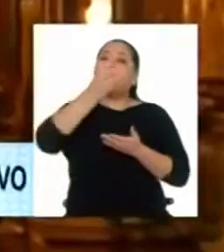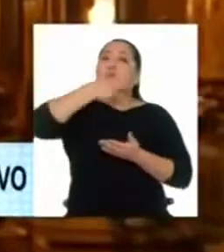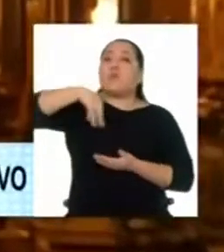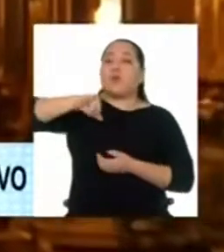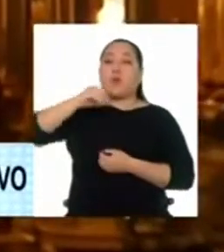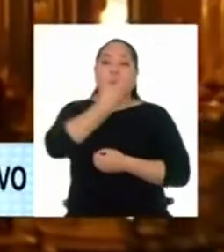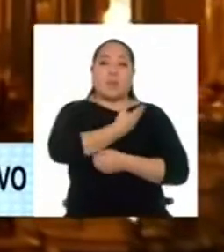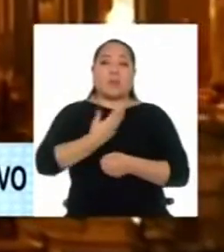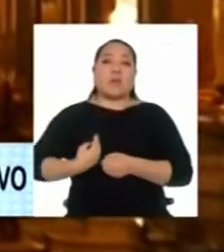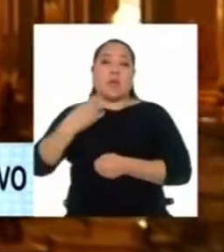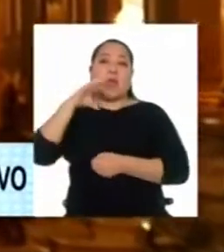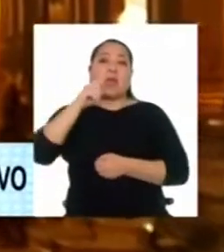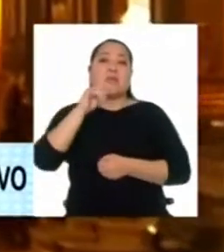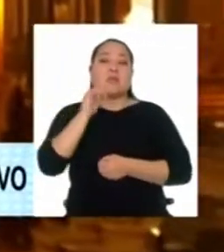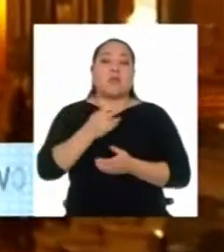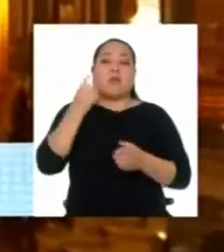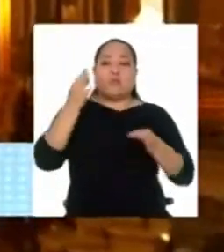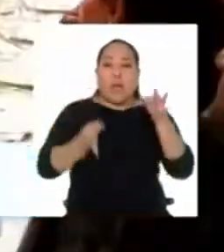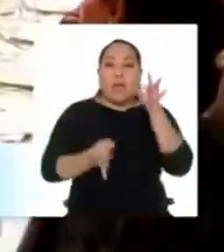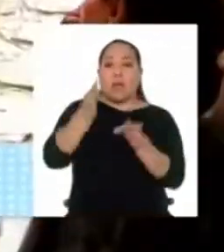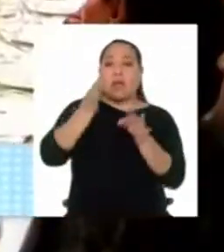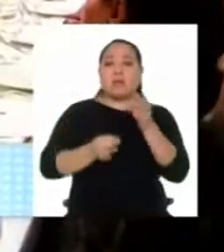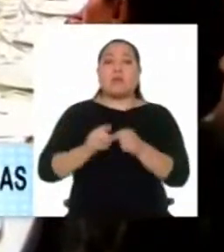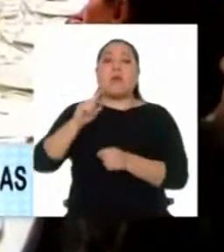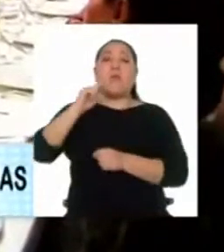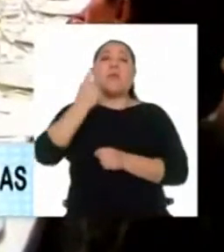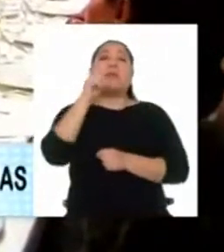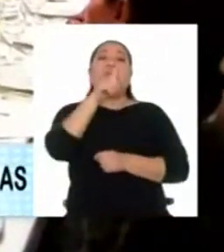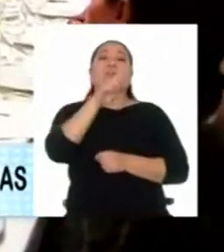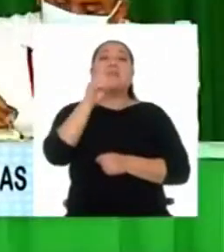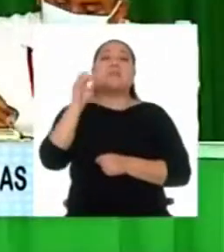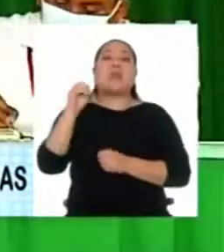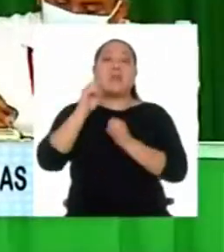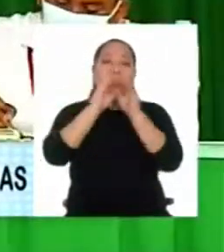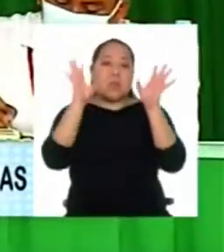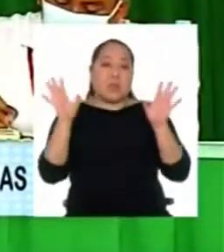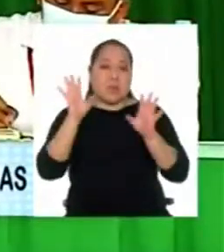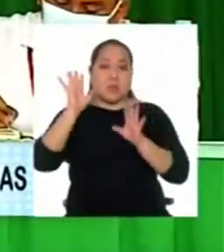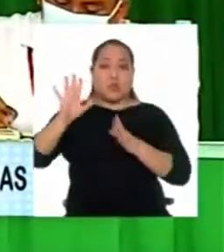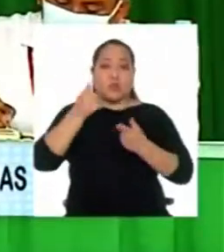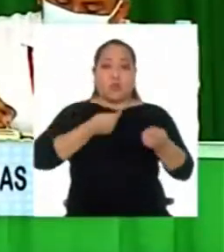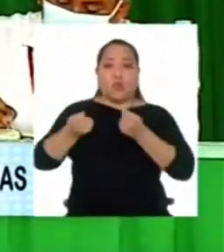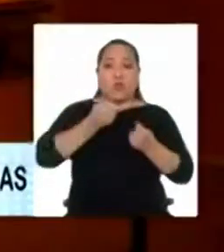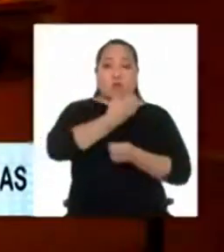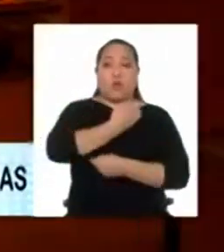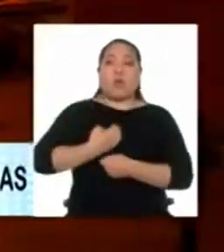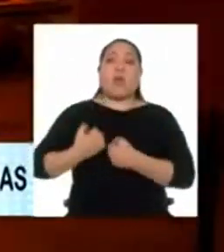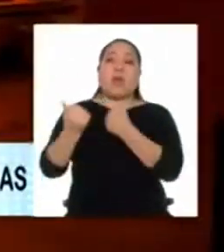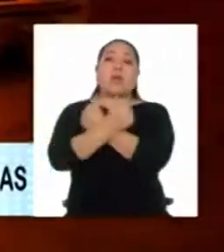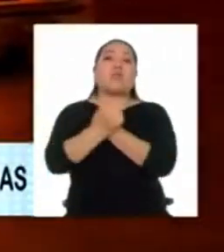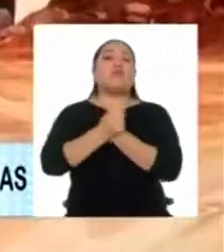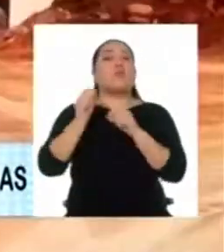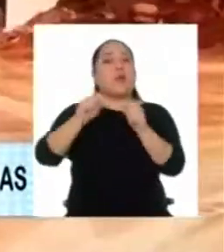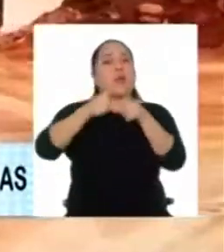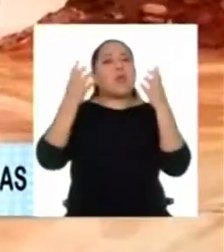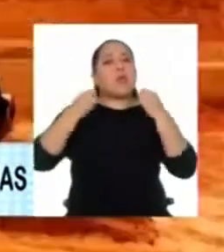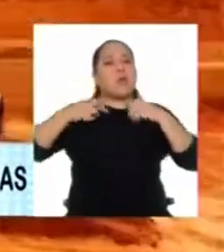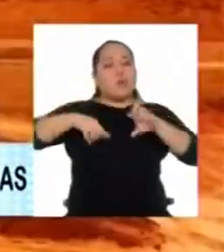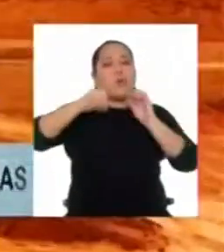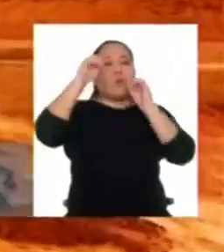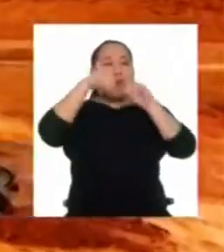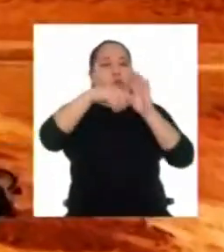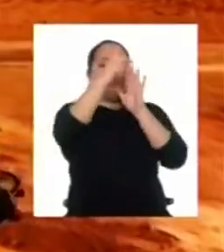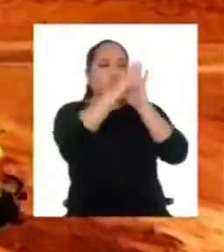el presidente Castillo realice el balance de los primeros 100 días de su gobierno en Ayacucho. Es una gran oportunidad también para forjar una agenda